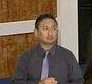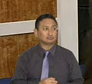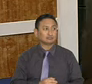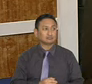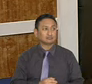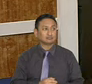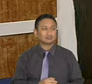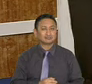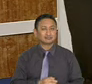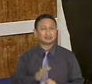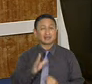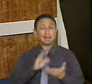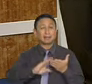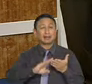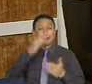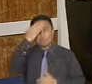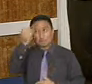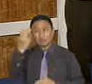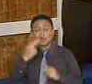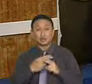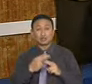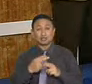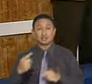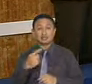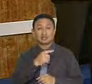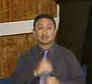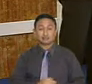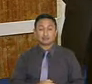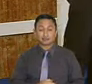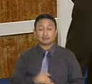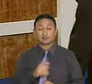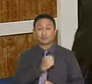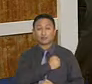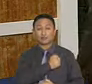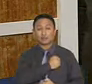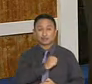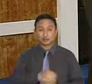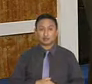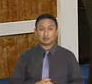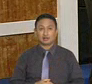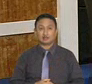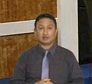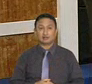para mañana hay una flor que siempre pues es típica